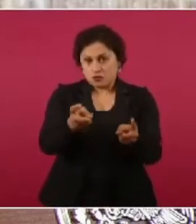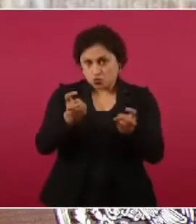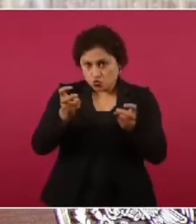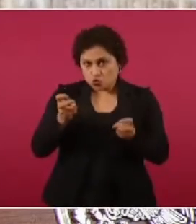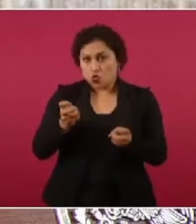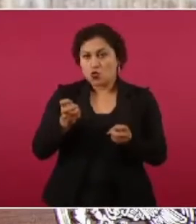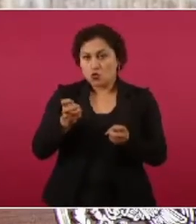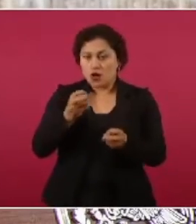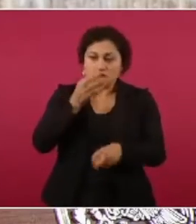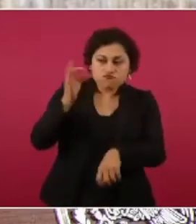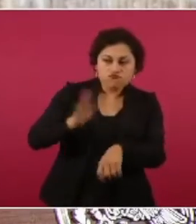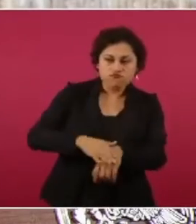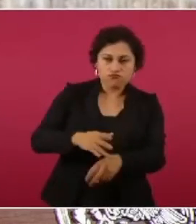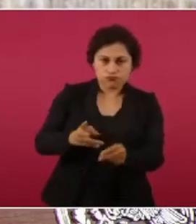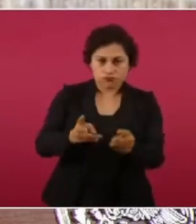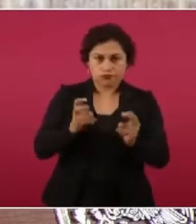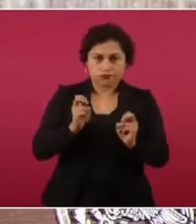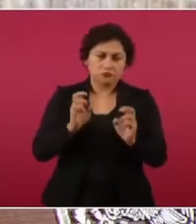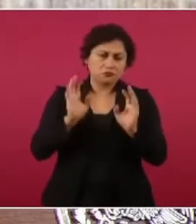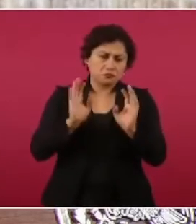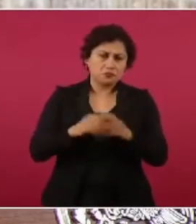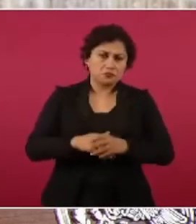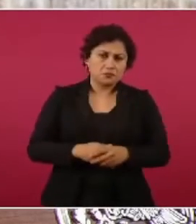una de las